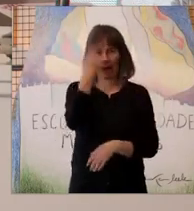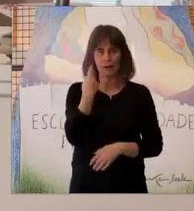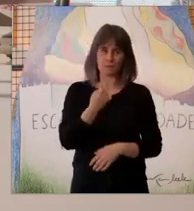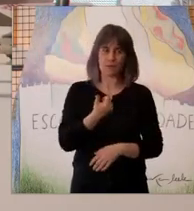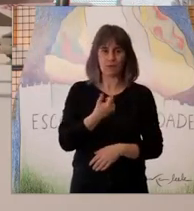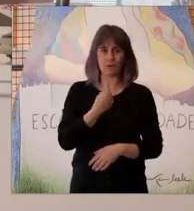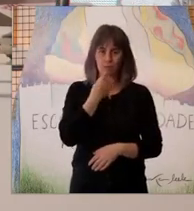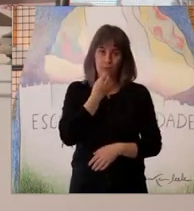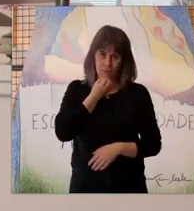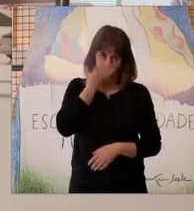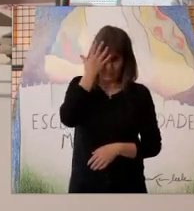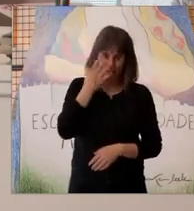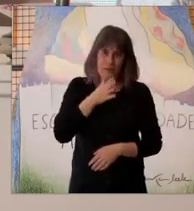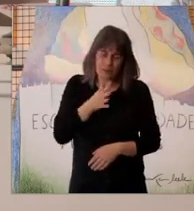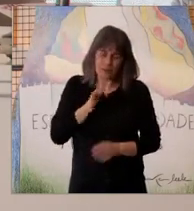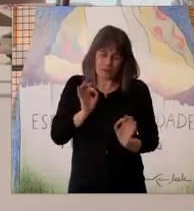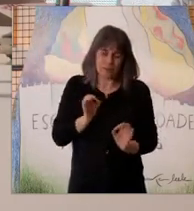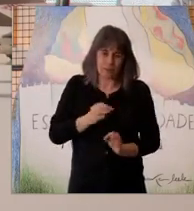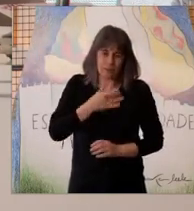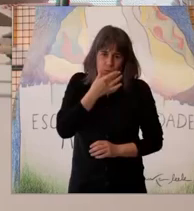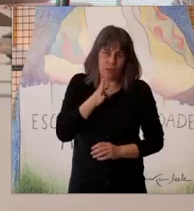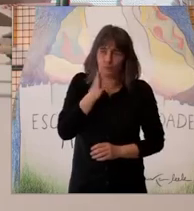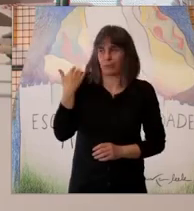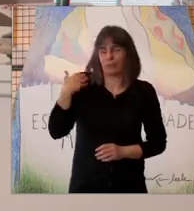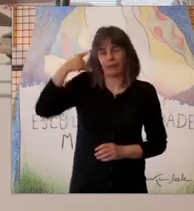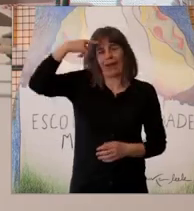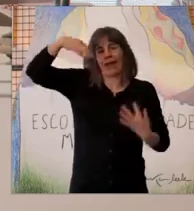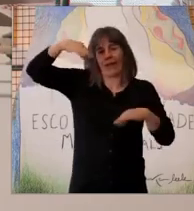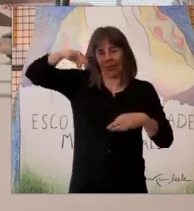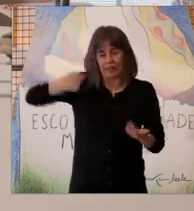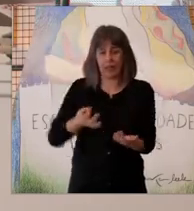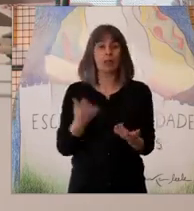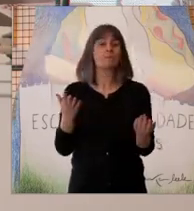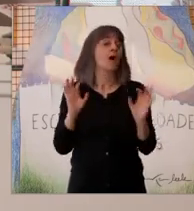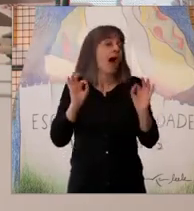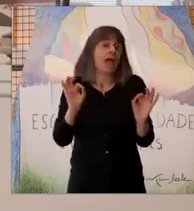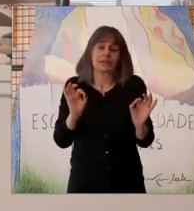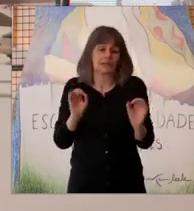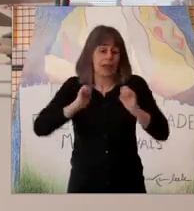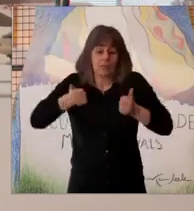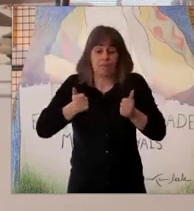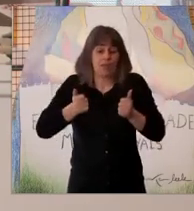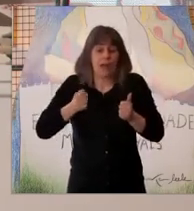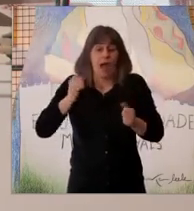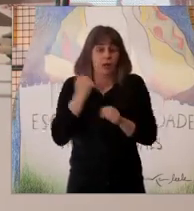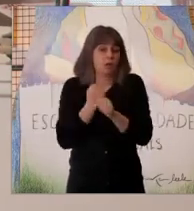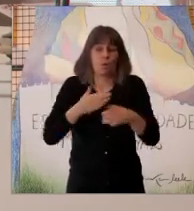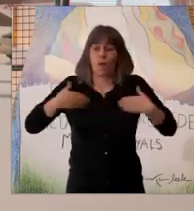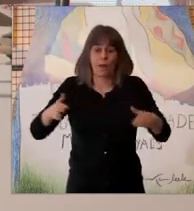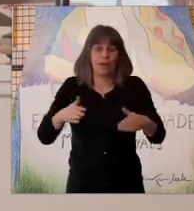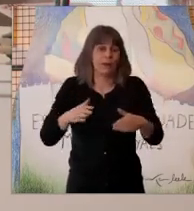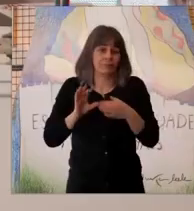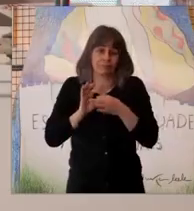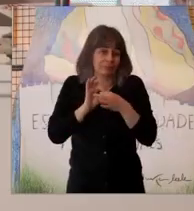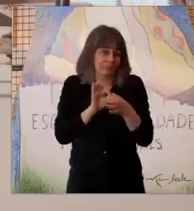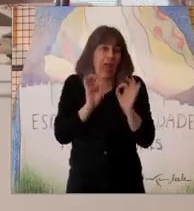por ingenuidad de Entonces espero que va a los inicios yo creo en cualquier en cualquier oficio No lo que pasa